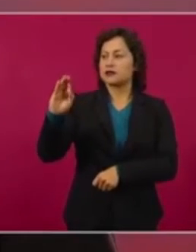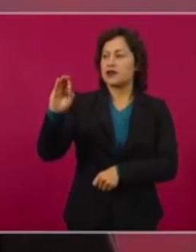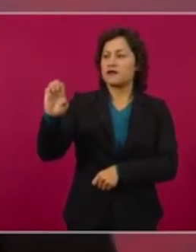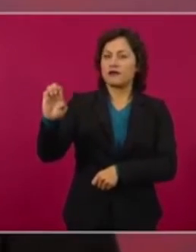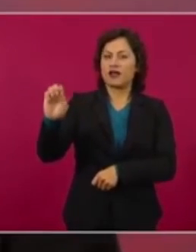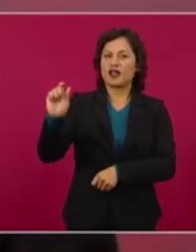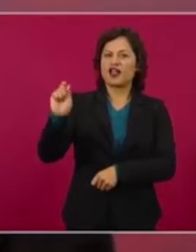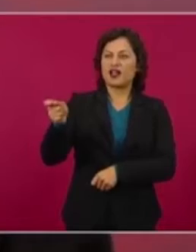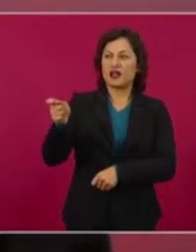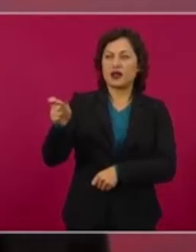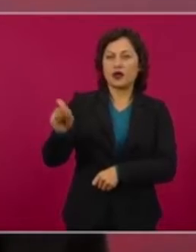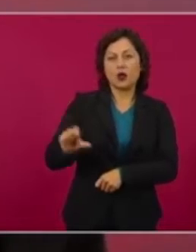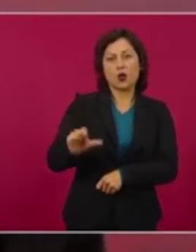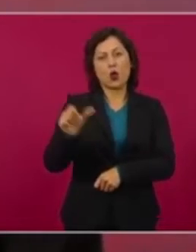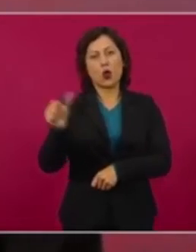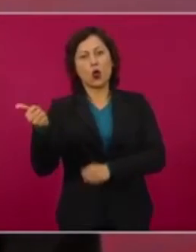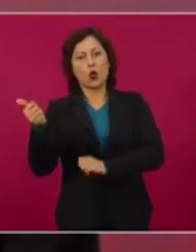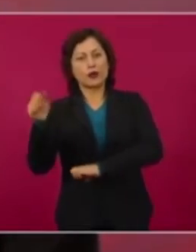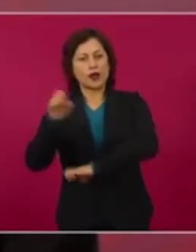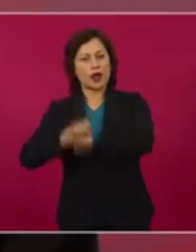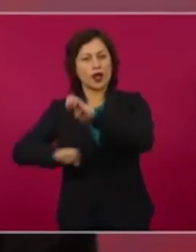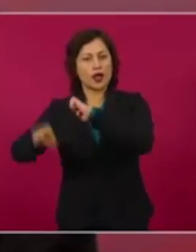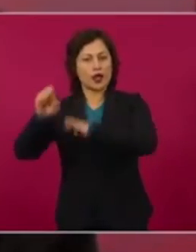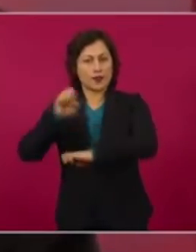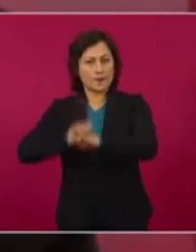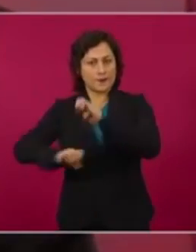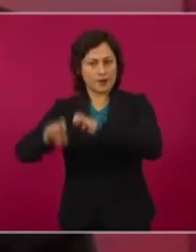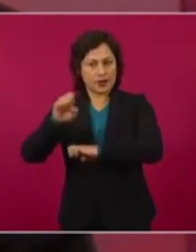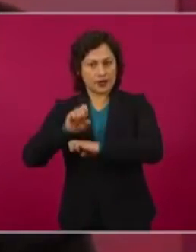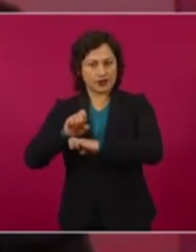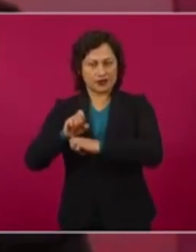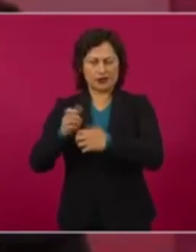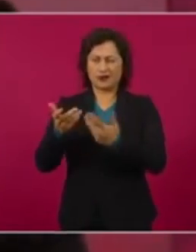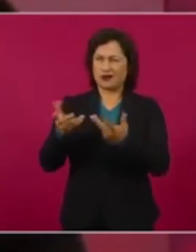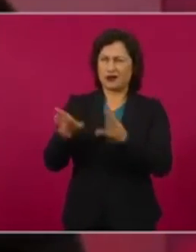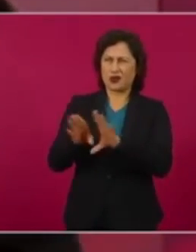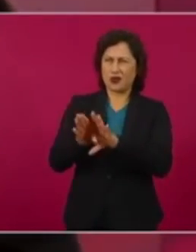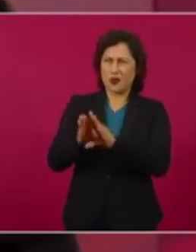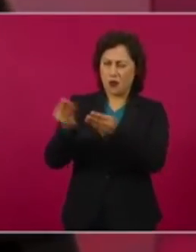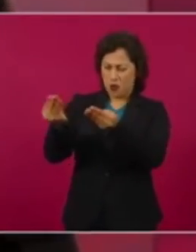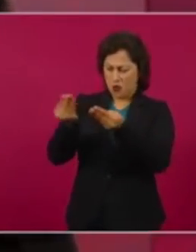la empresa que abastece a ese 50 millones de hogares,